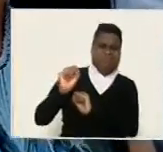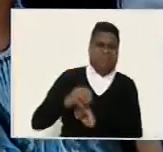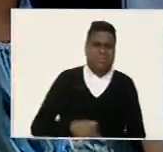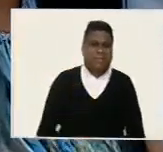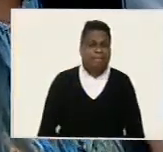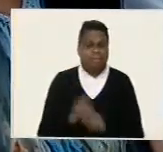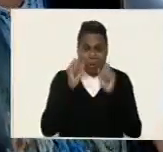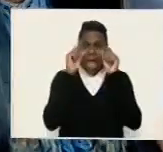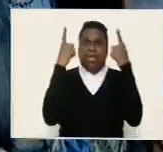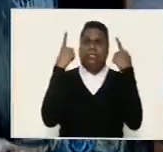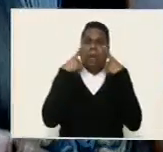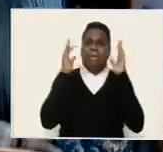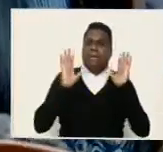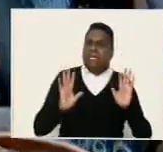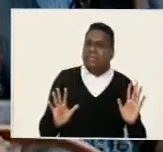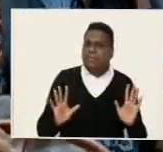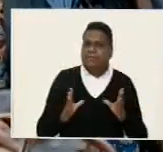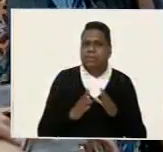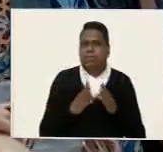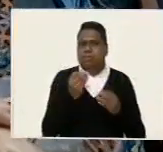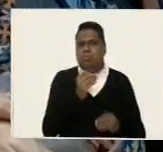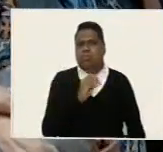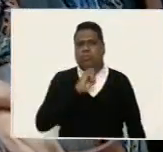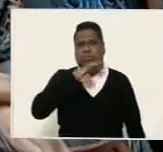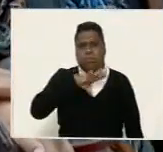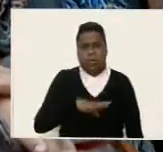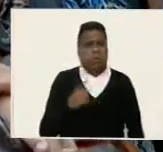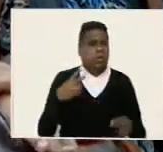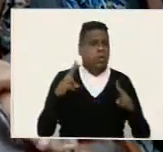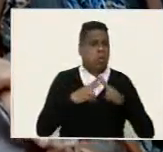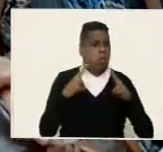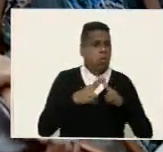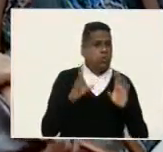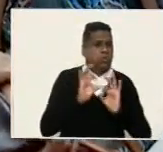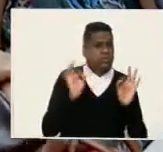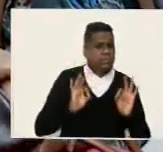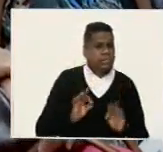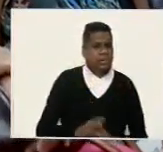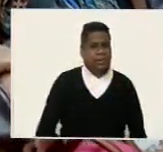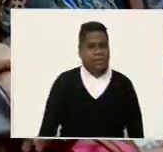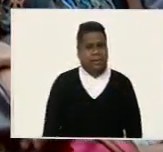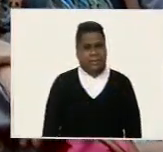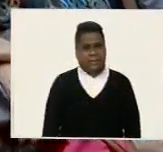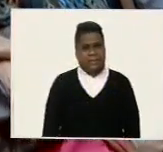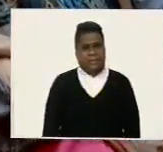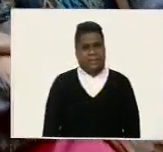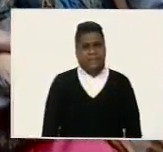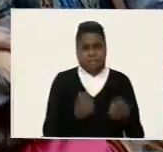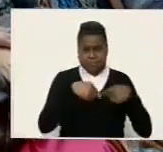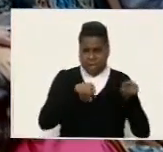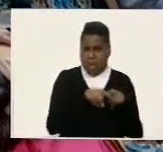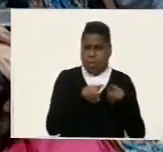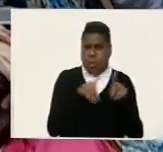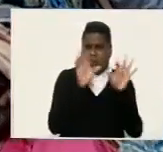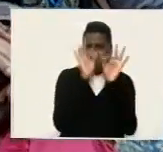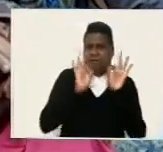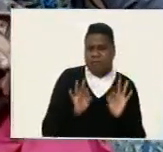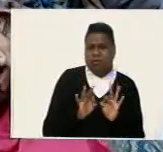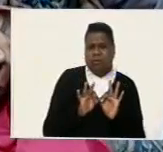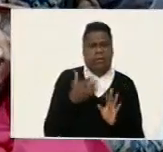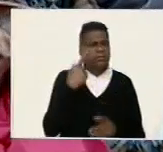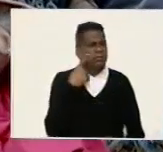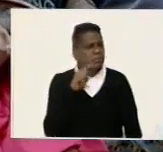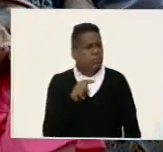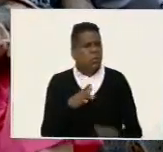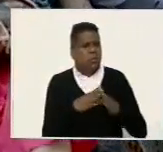sorpresa que muchos historiadores no la conocen. Por lo menos los centranos, y así por el estilo, y está ya la revolución